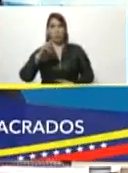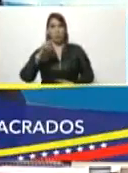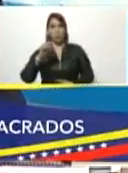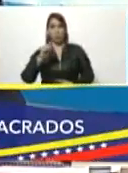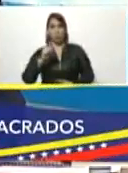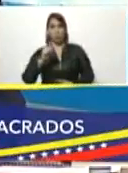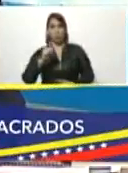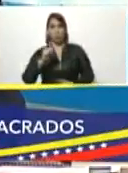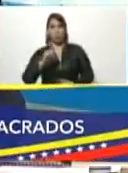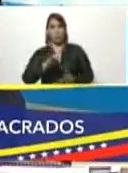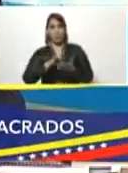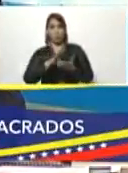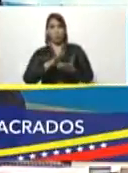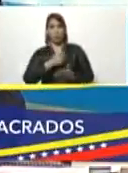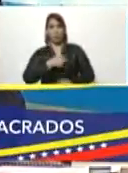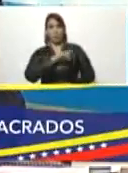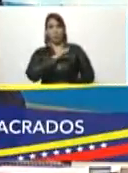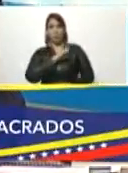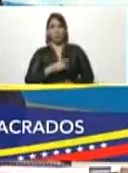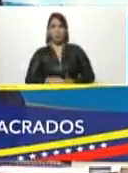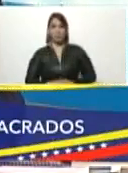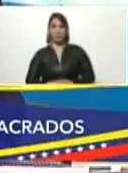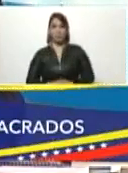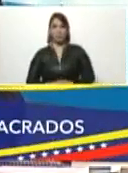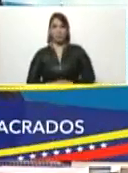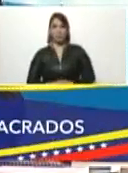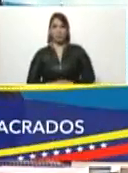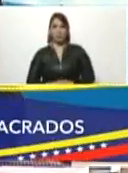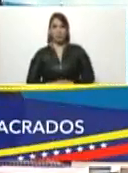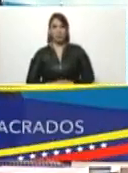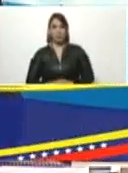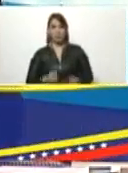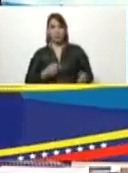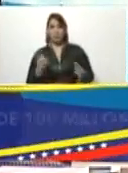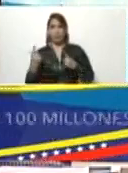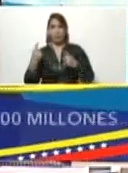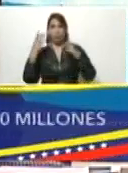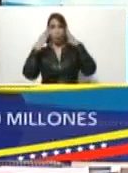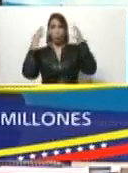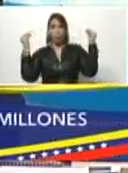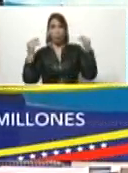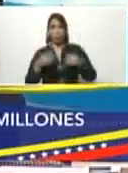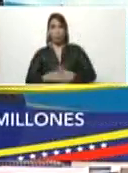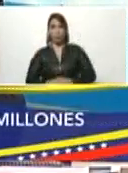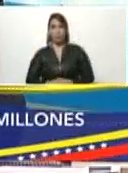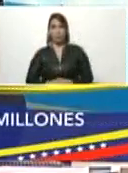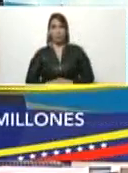expulsados de España. Se fueron para Holanda, los Países Bajos.